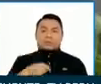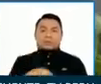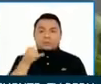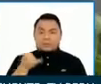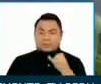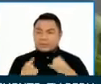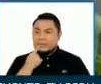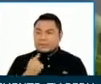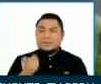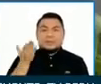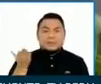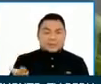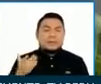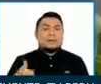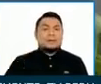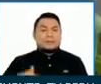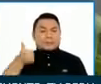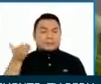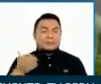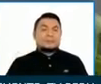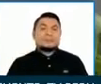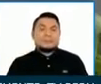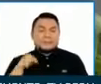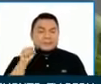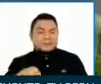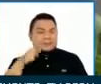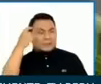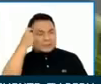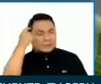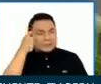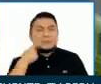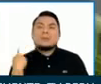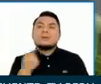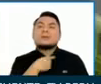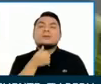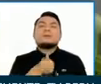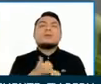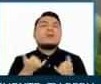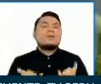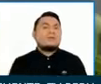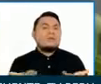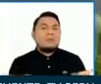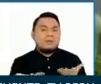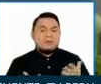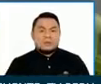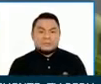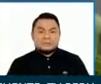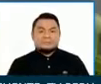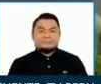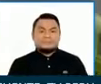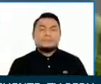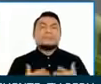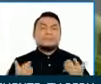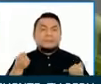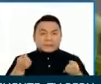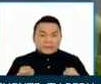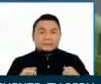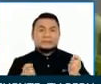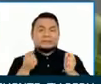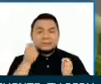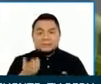como lo ha mencionado la Premier. En ese sentido, lo que corresponde ahora es tratar